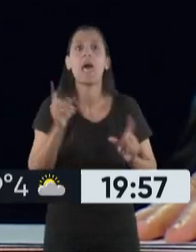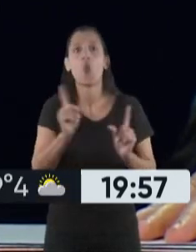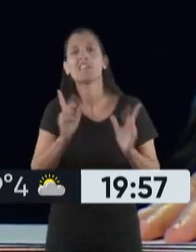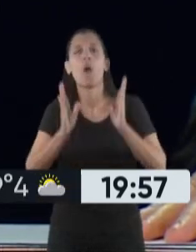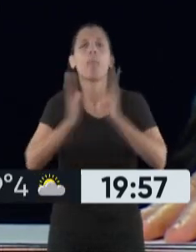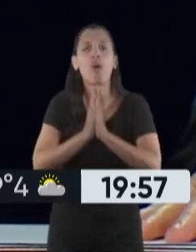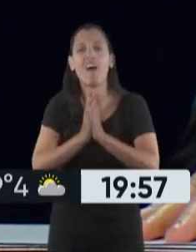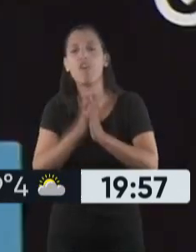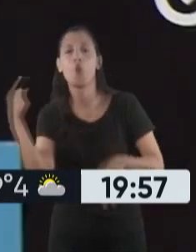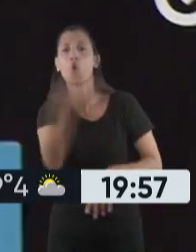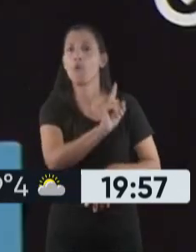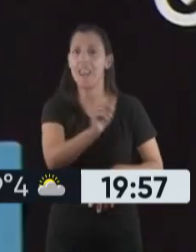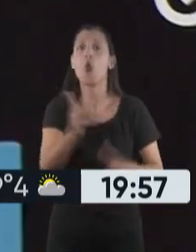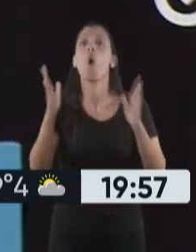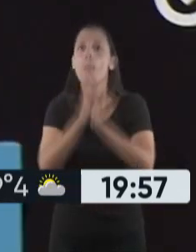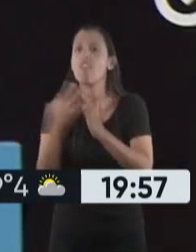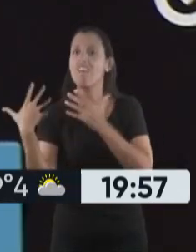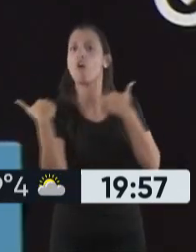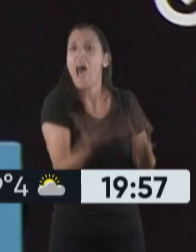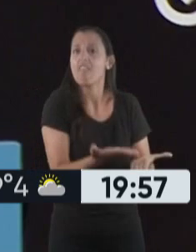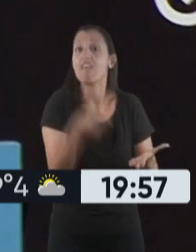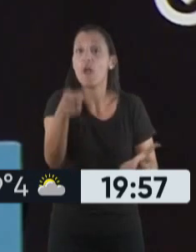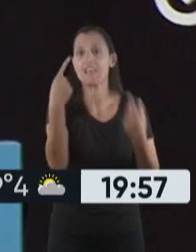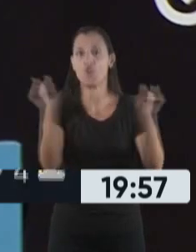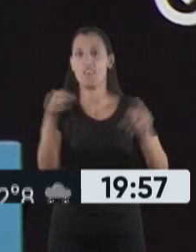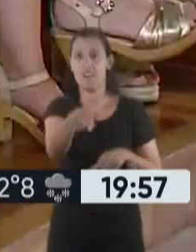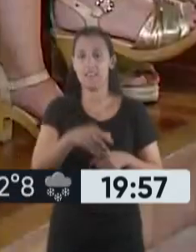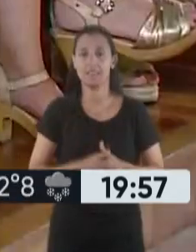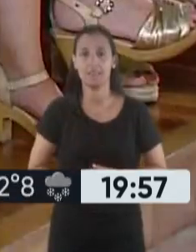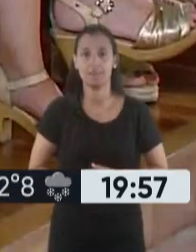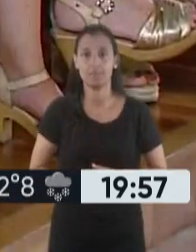no lo acompañen. Esa fue la diferencia.